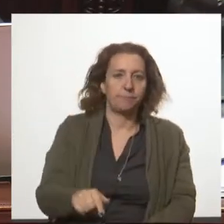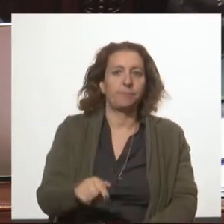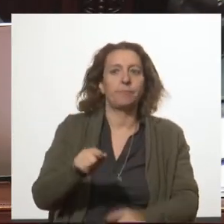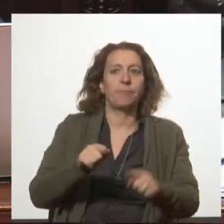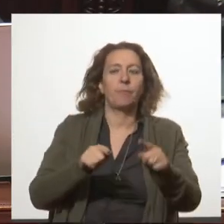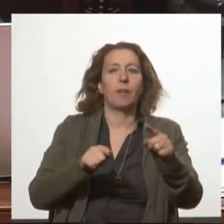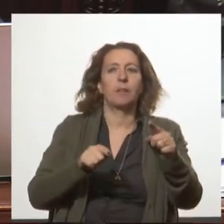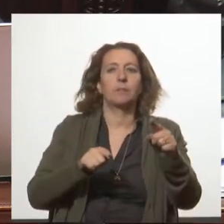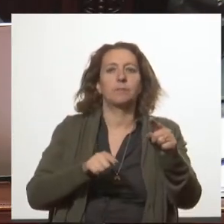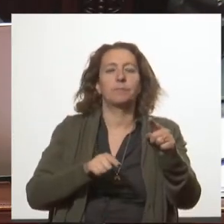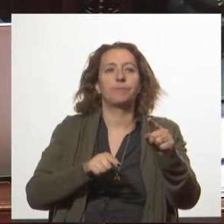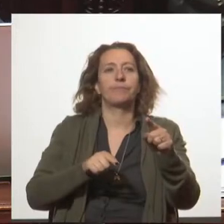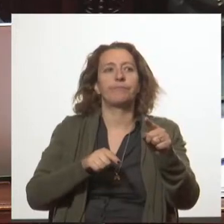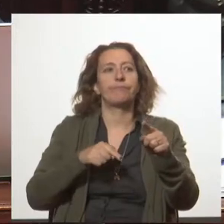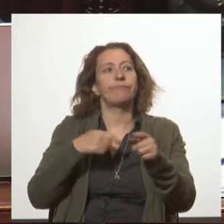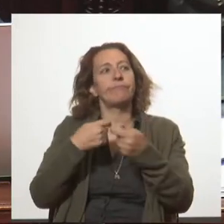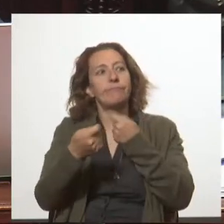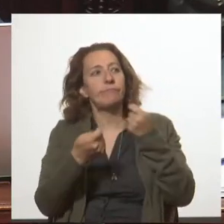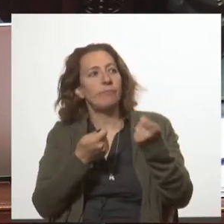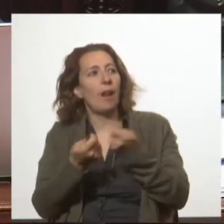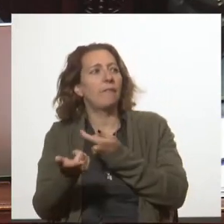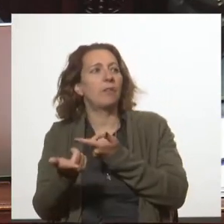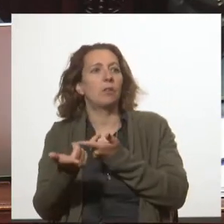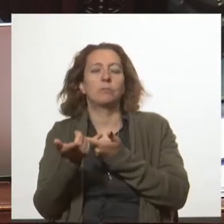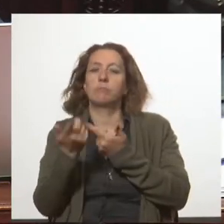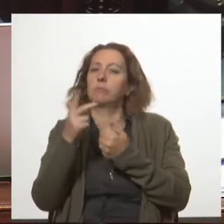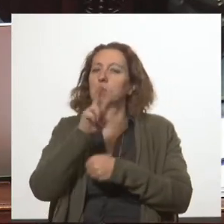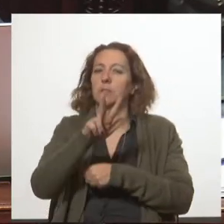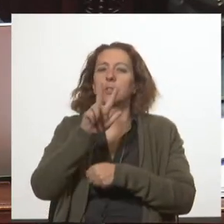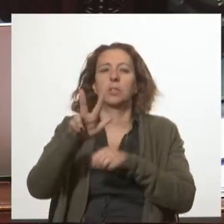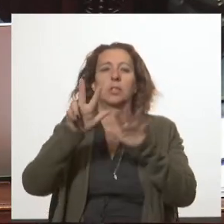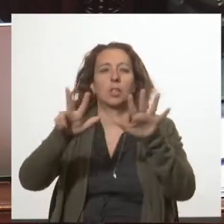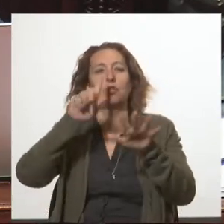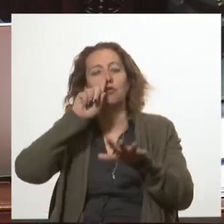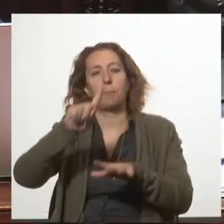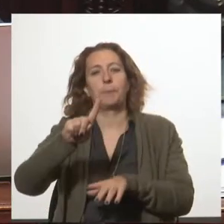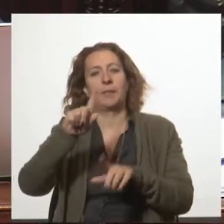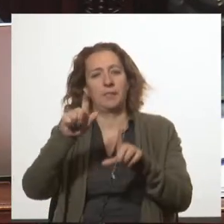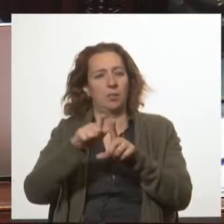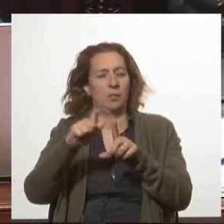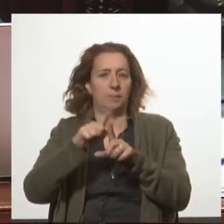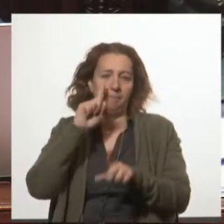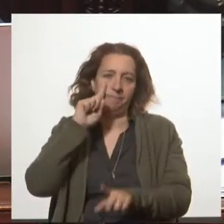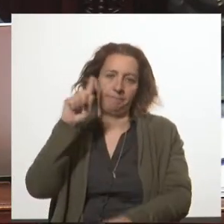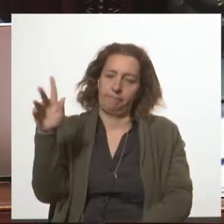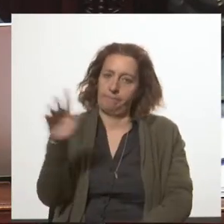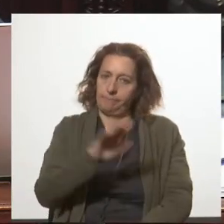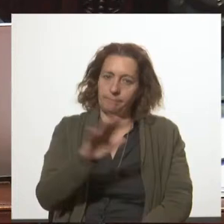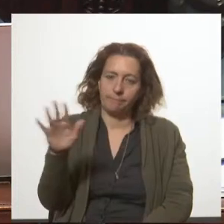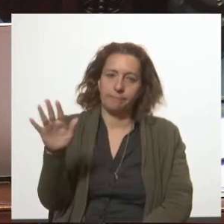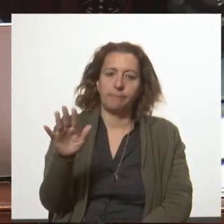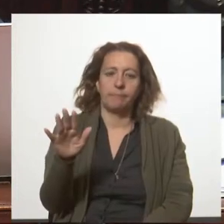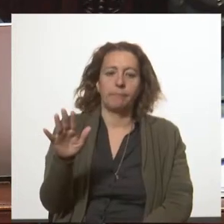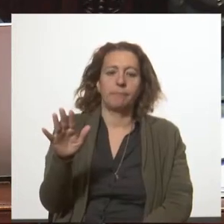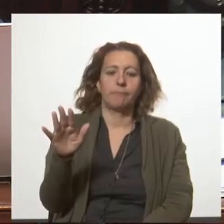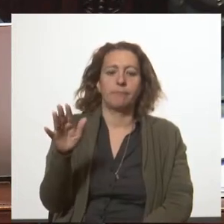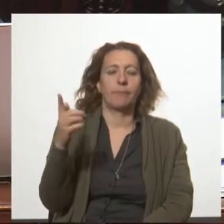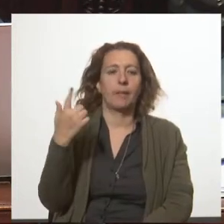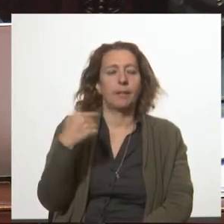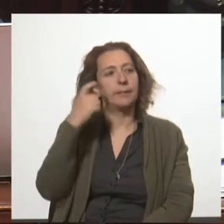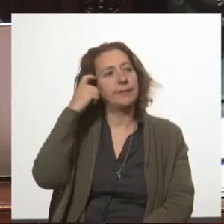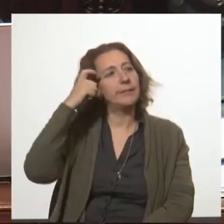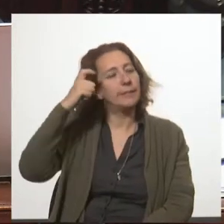pudo haber sido de dolor de los 338 mil dólares que se aleja totalmente de las